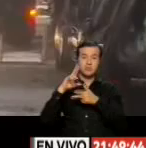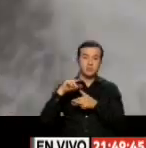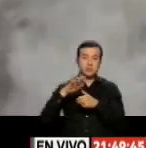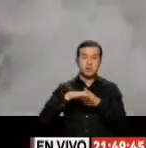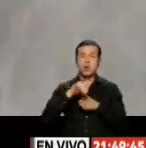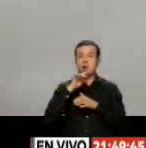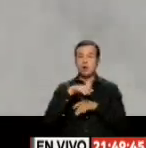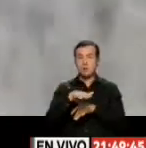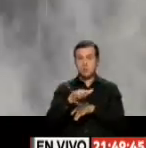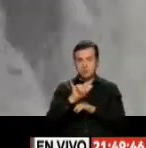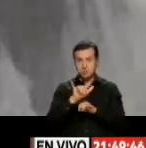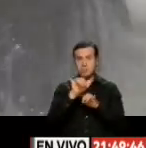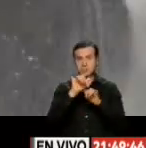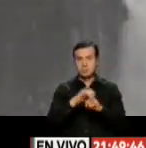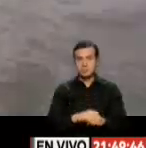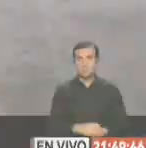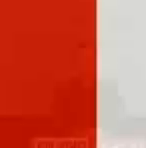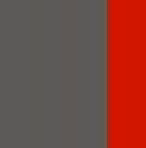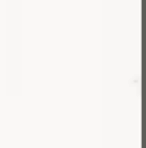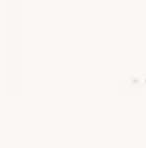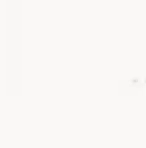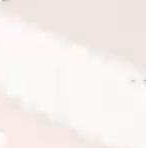el mar. Fanny Lara, Telediario.